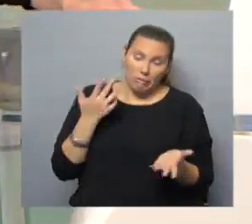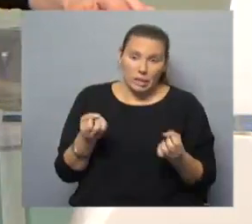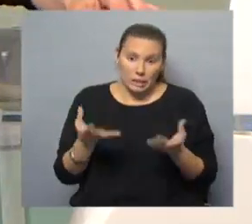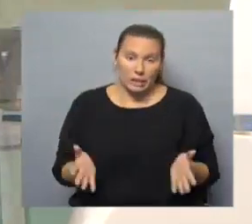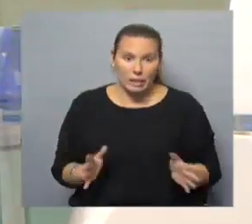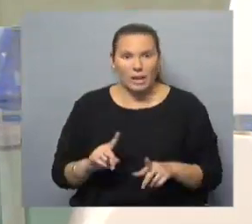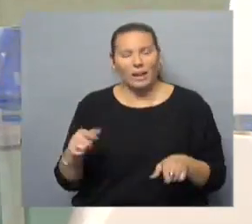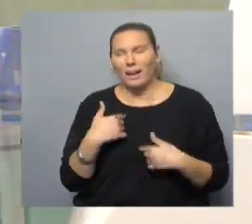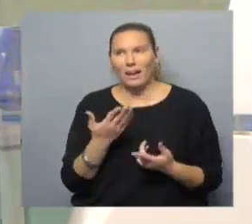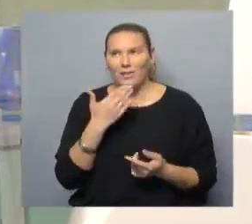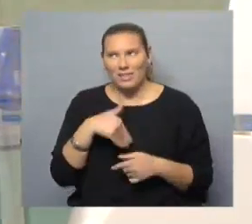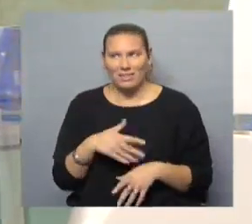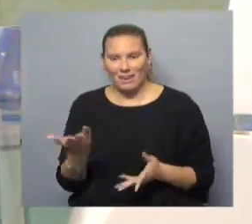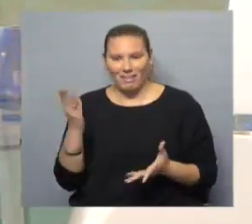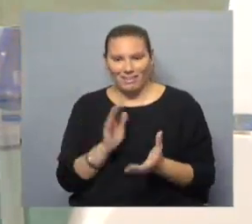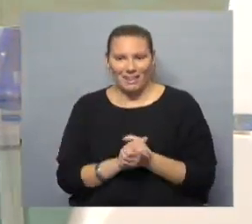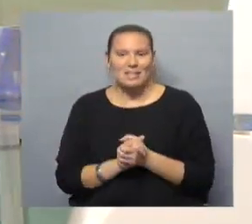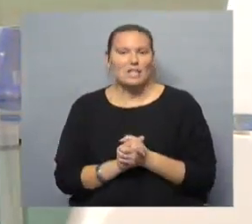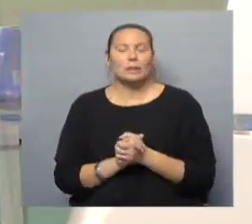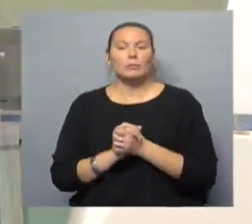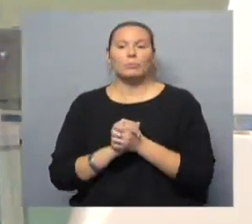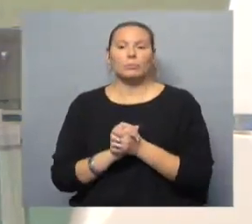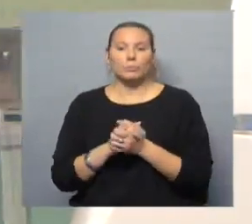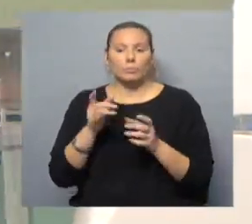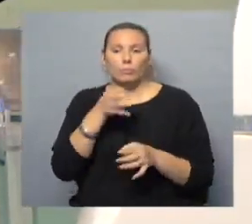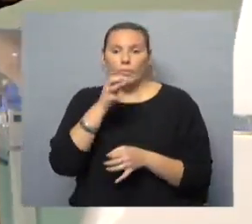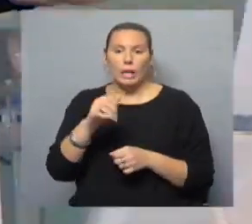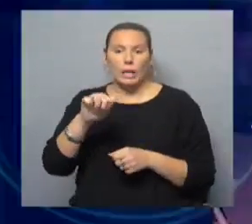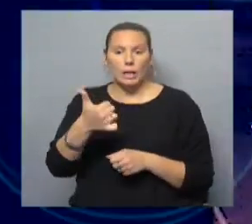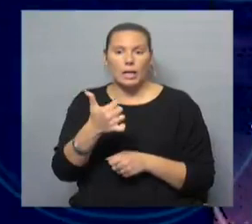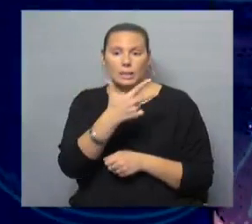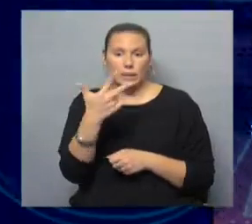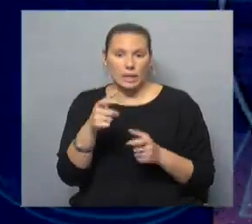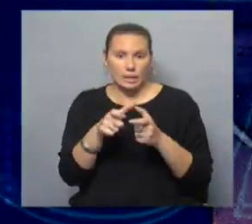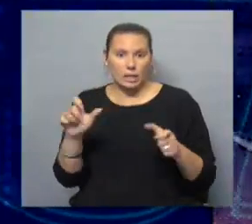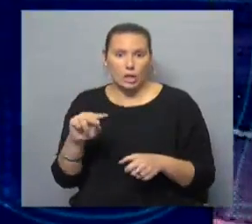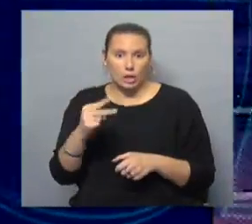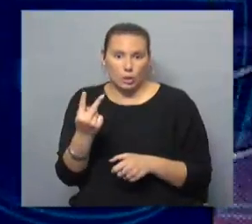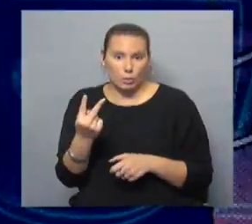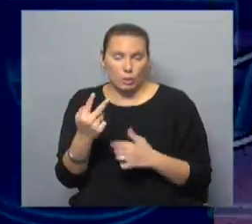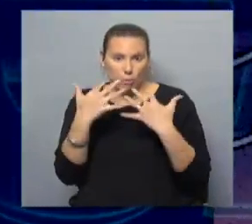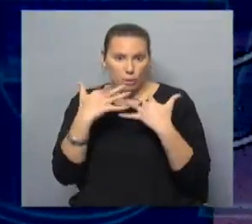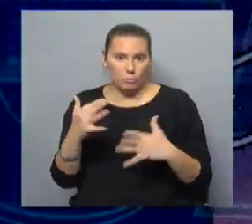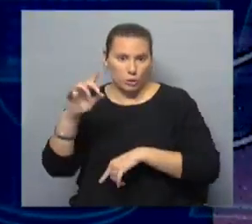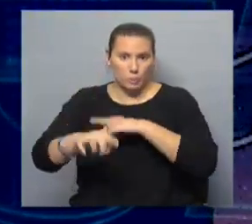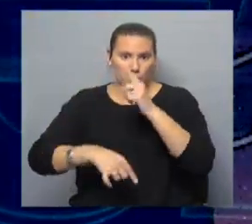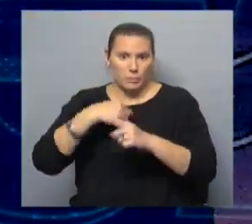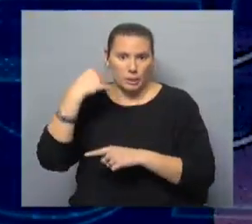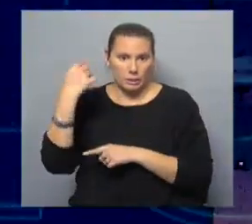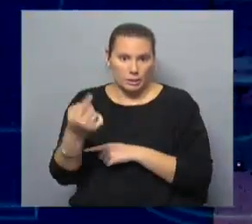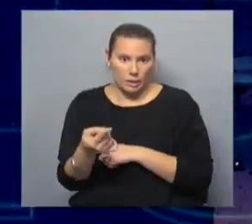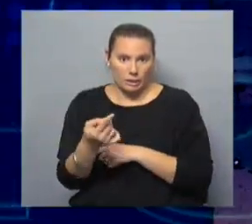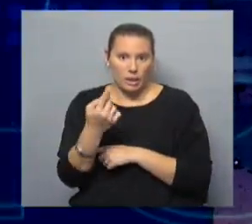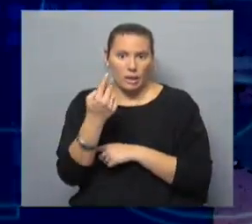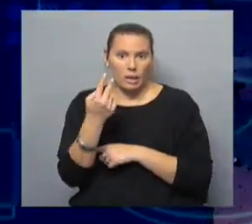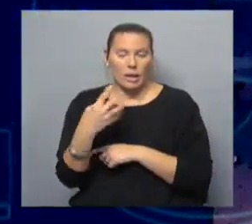agarro la sirenía. Dios. Bueno, vamos a decir los ganadores. 3 entradas dobles para la función de mañana 14.